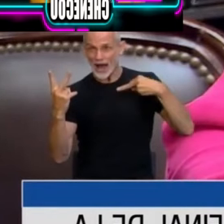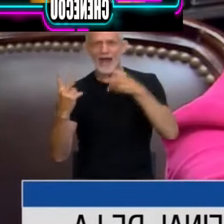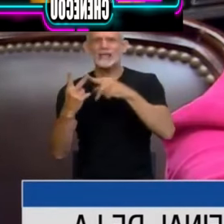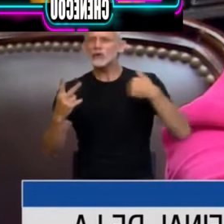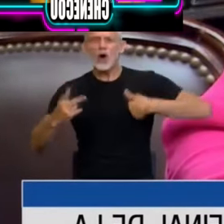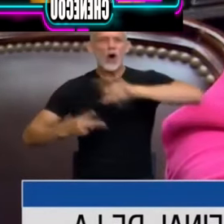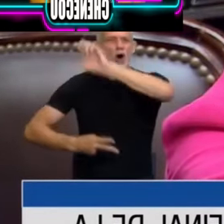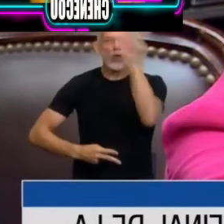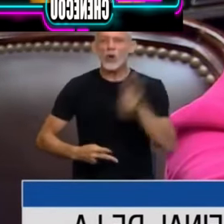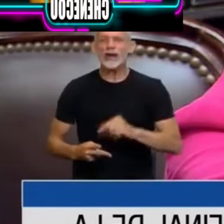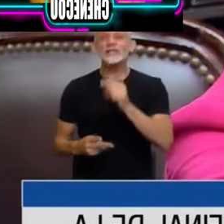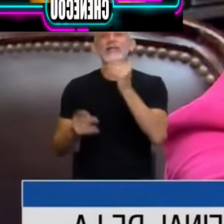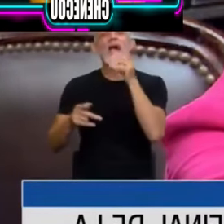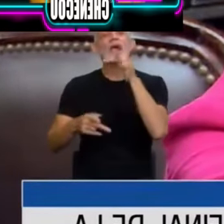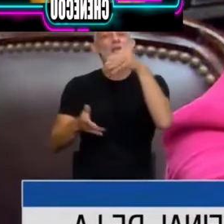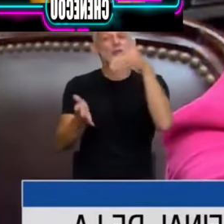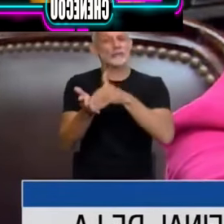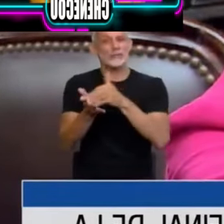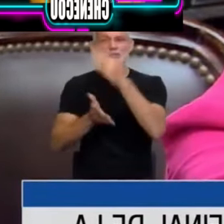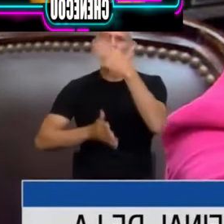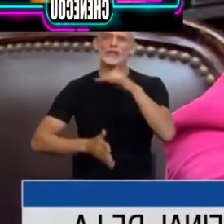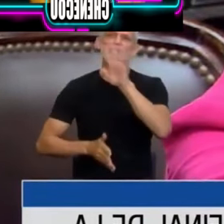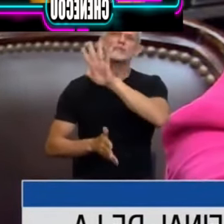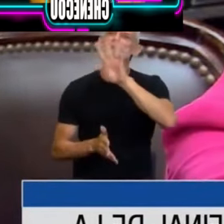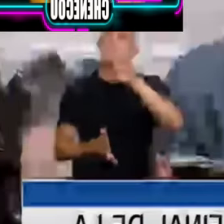el país